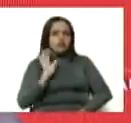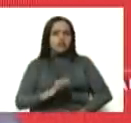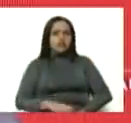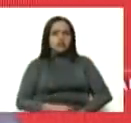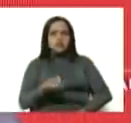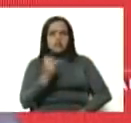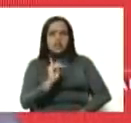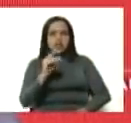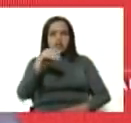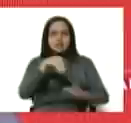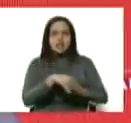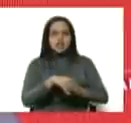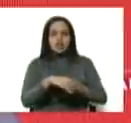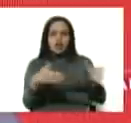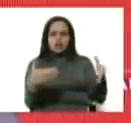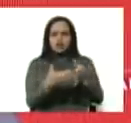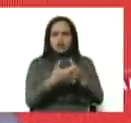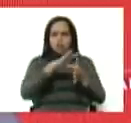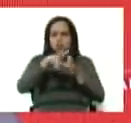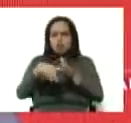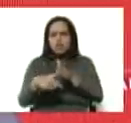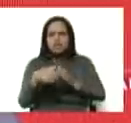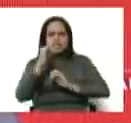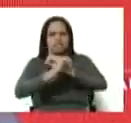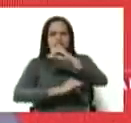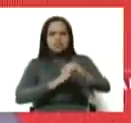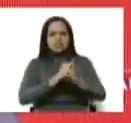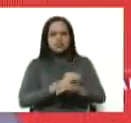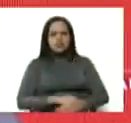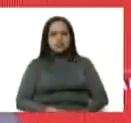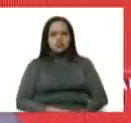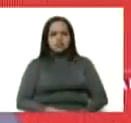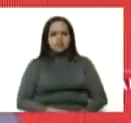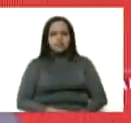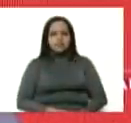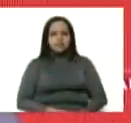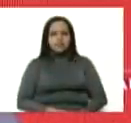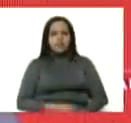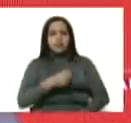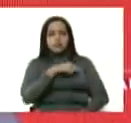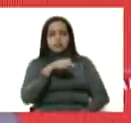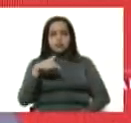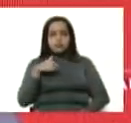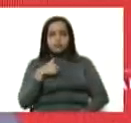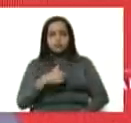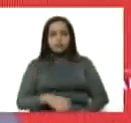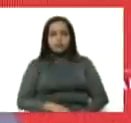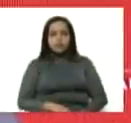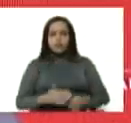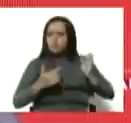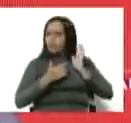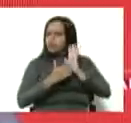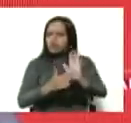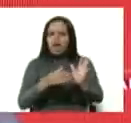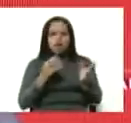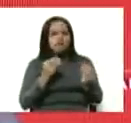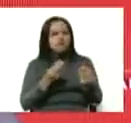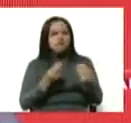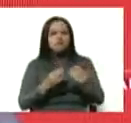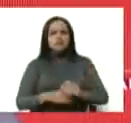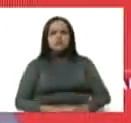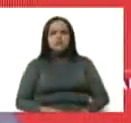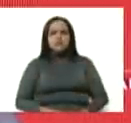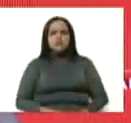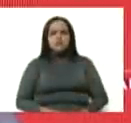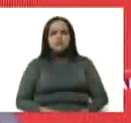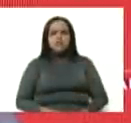parte de esta pandilla internacional, donde hemos dado más que pruebas y evidencia